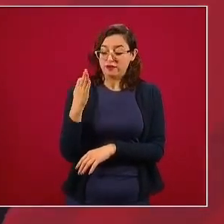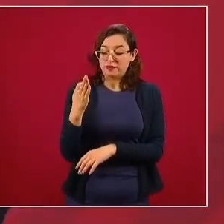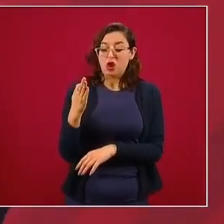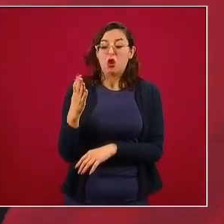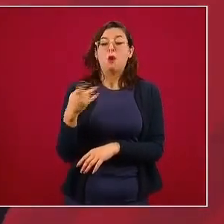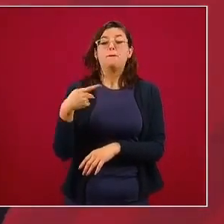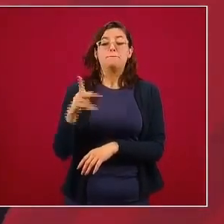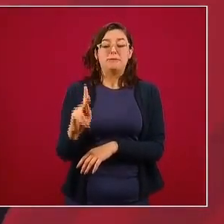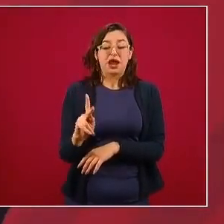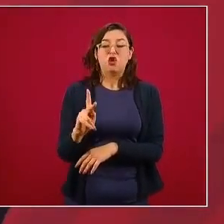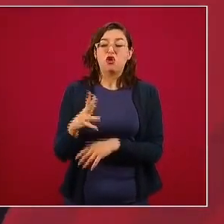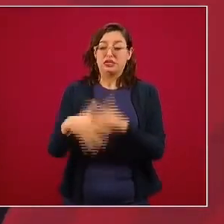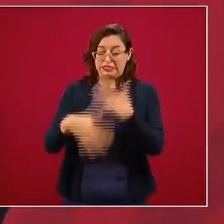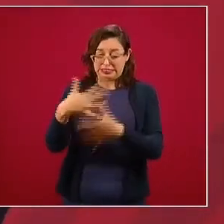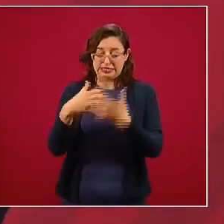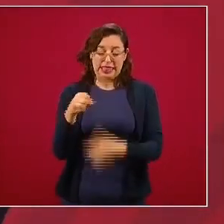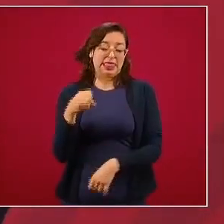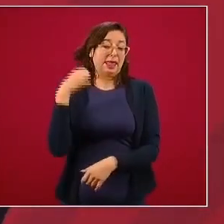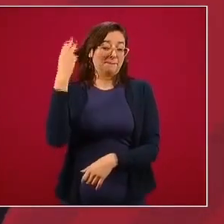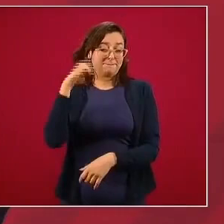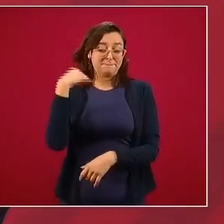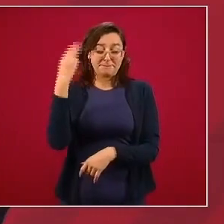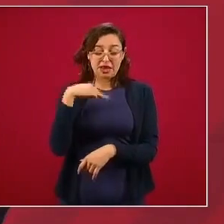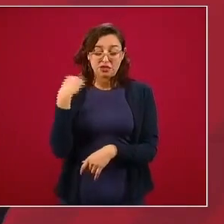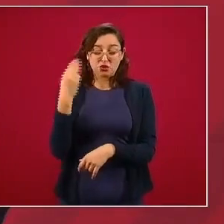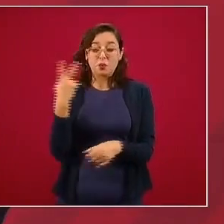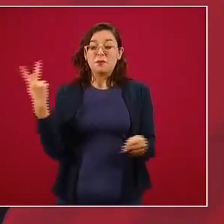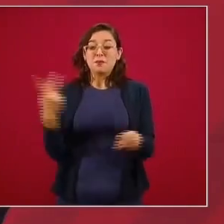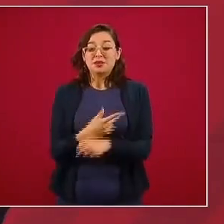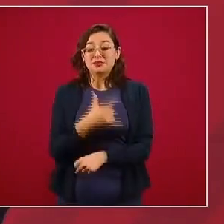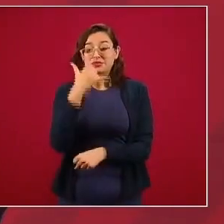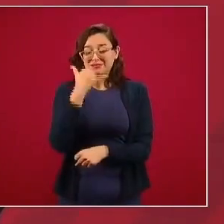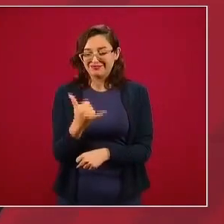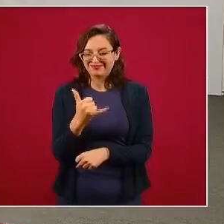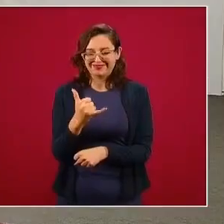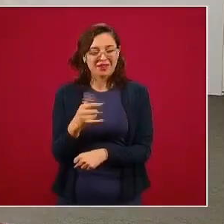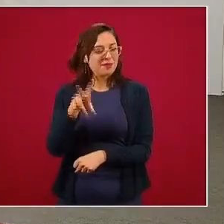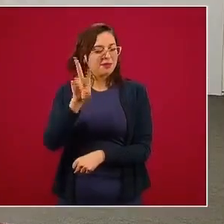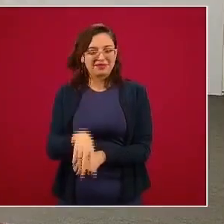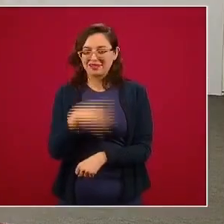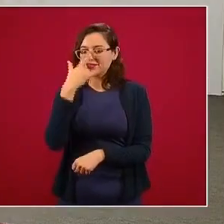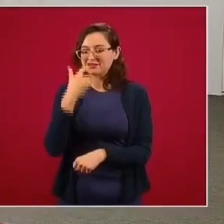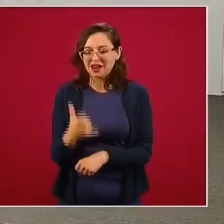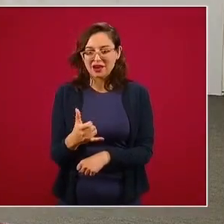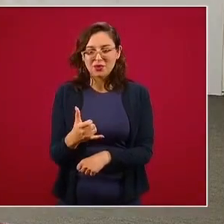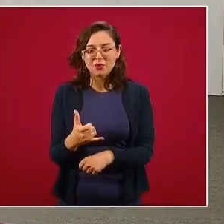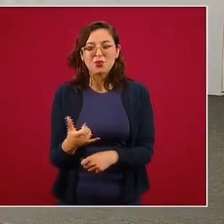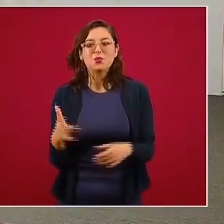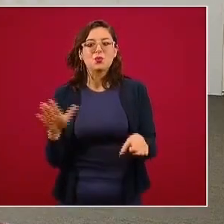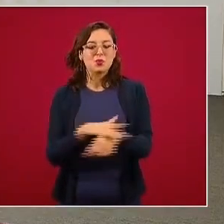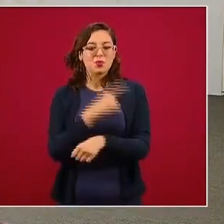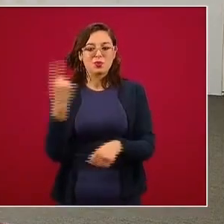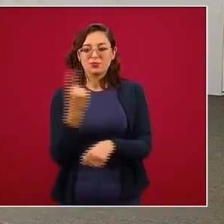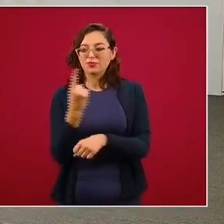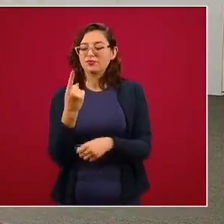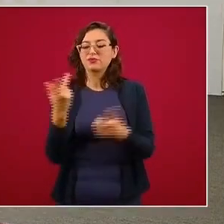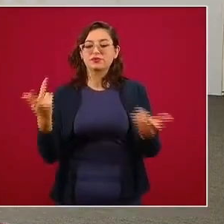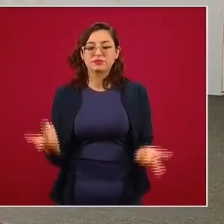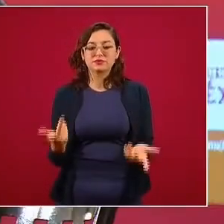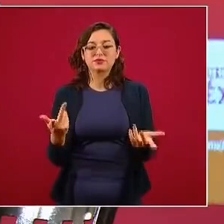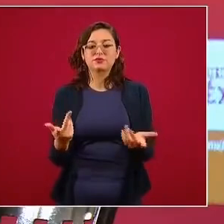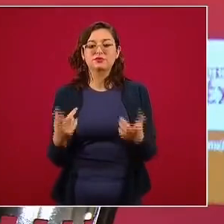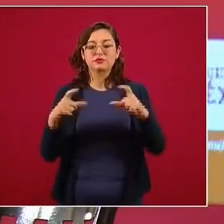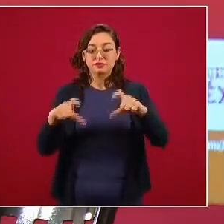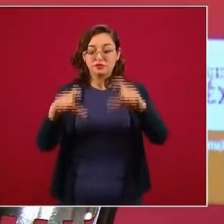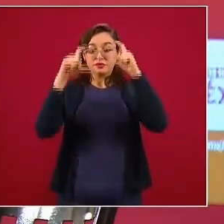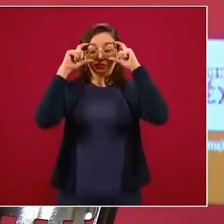de marzo, ocurrió un fenómeno que fue muy llamativo. Los equipos de protección personal, que